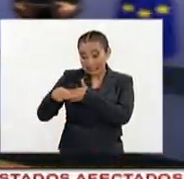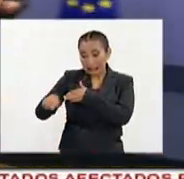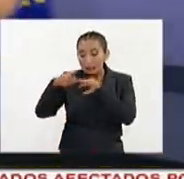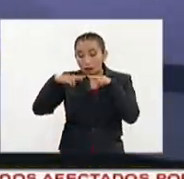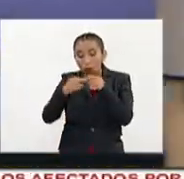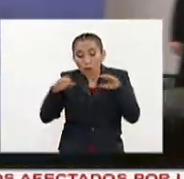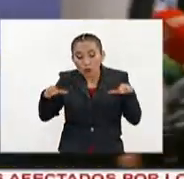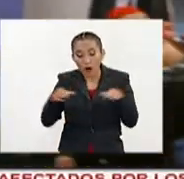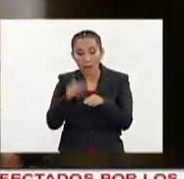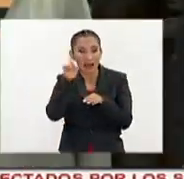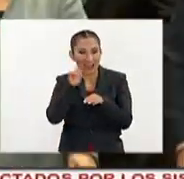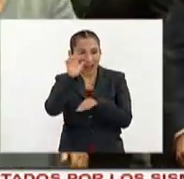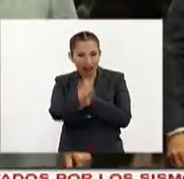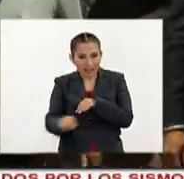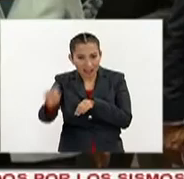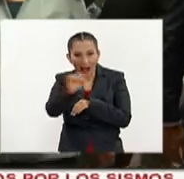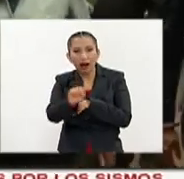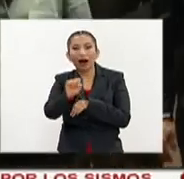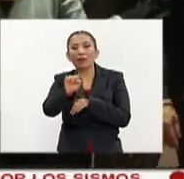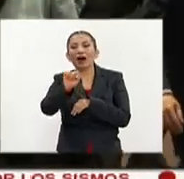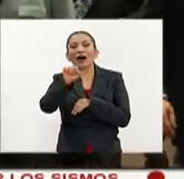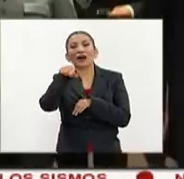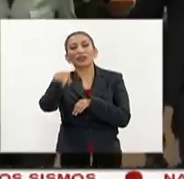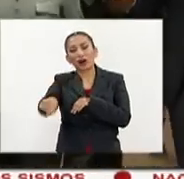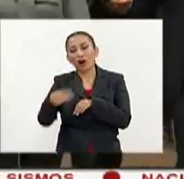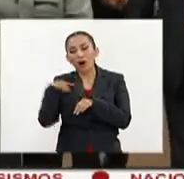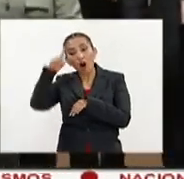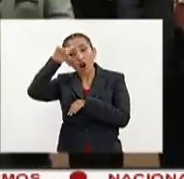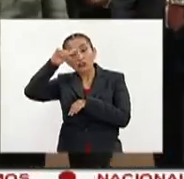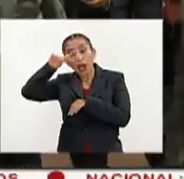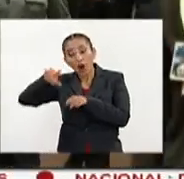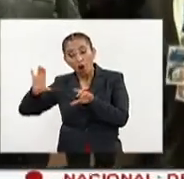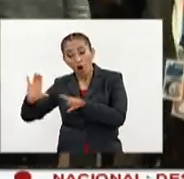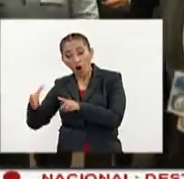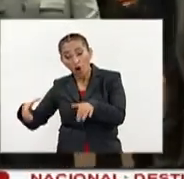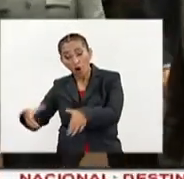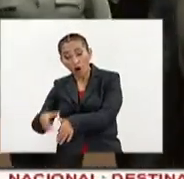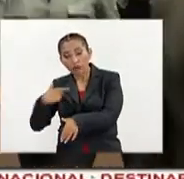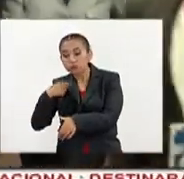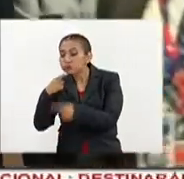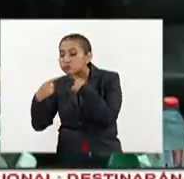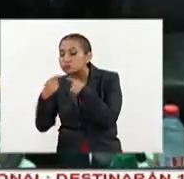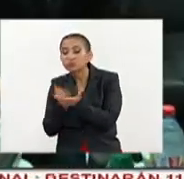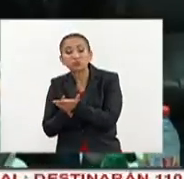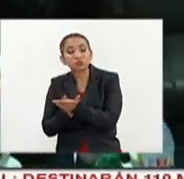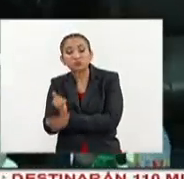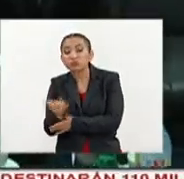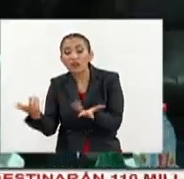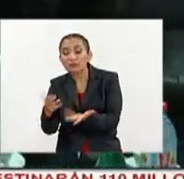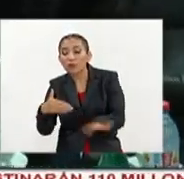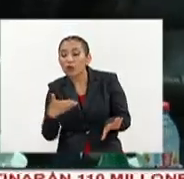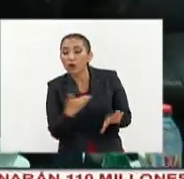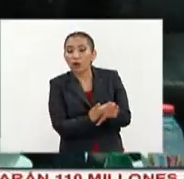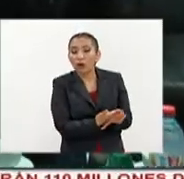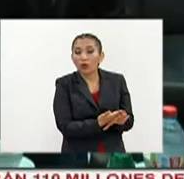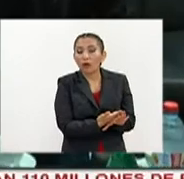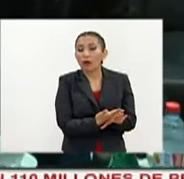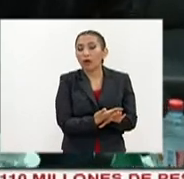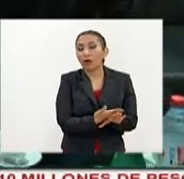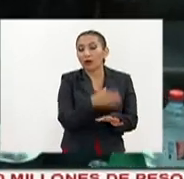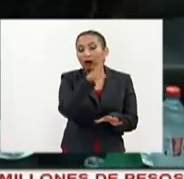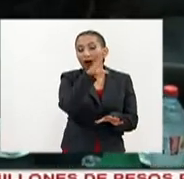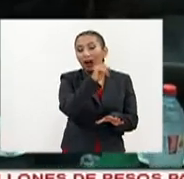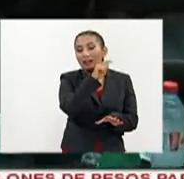se reúna el día de mañana sábado, se reúna con su Consejo de Ministros y definan las acciones a tomar